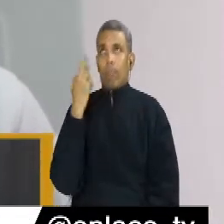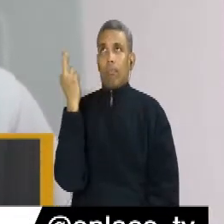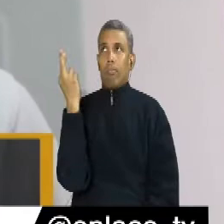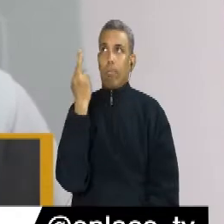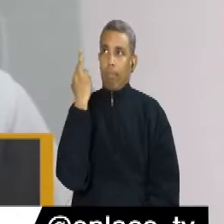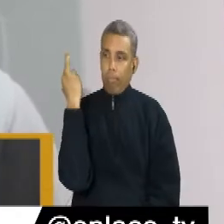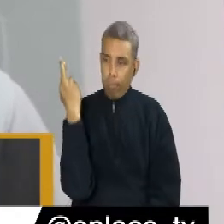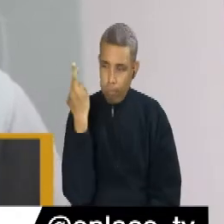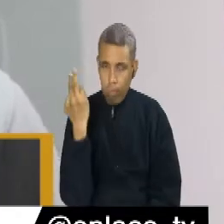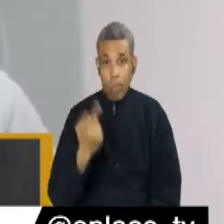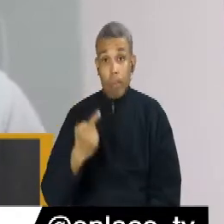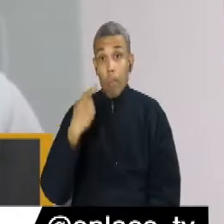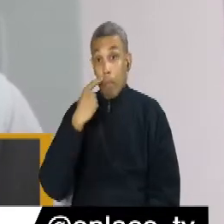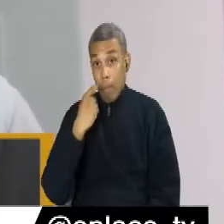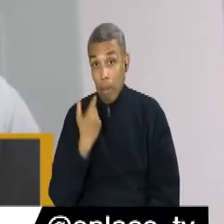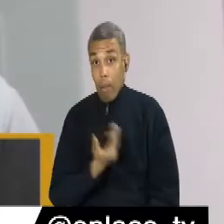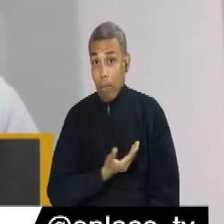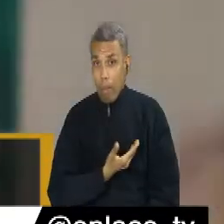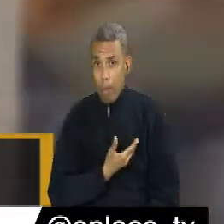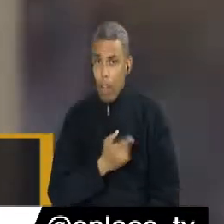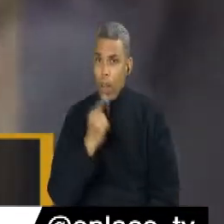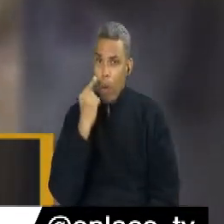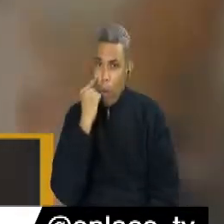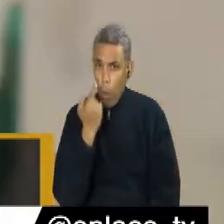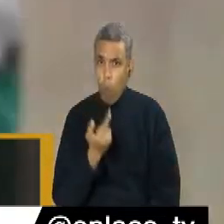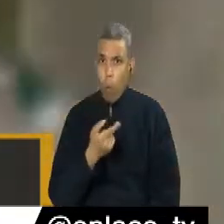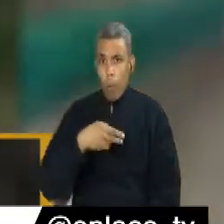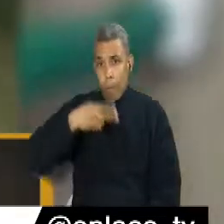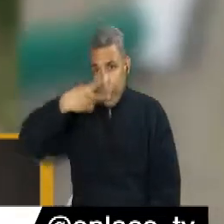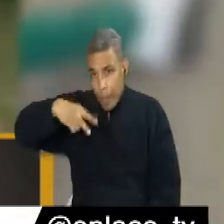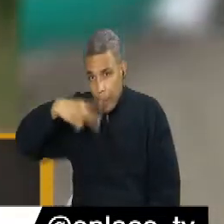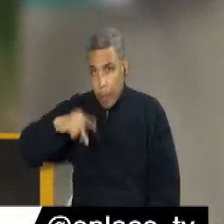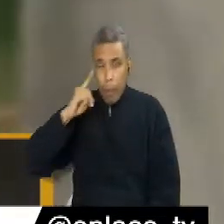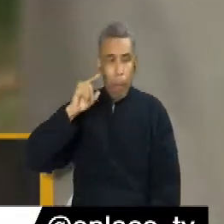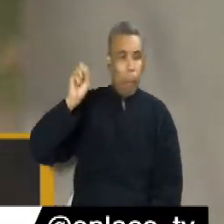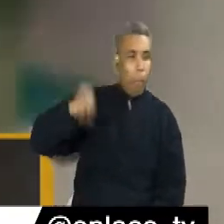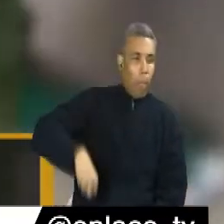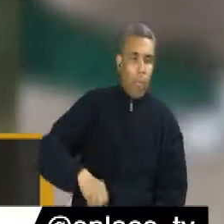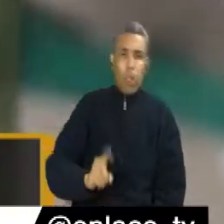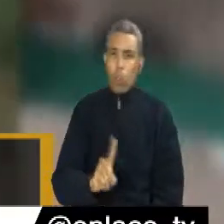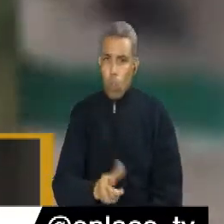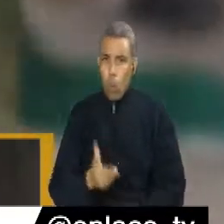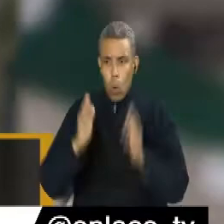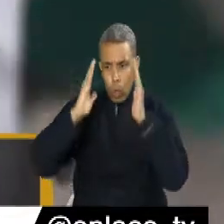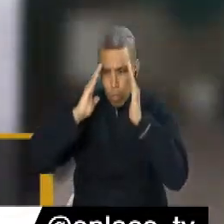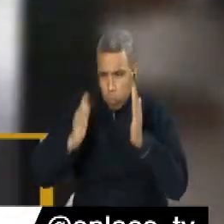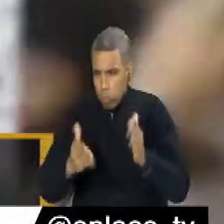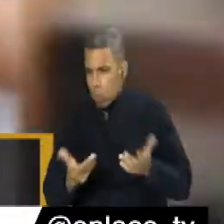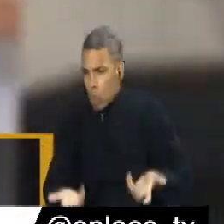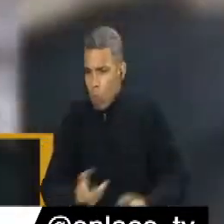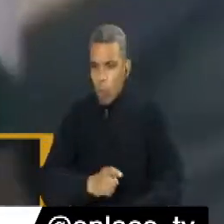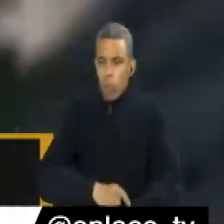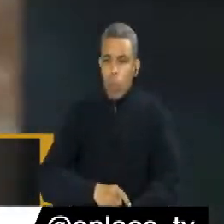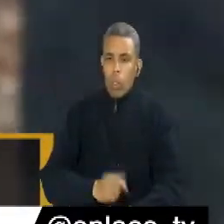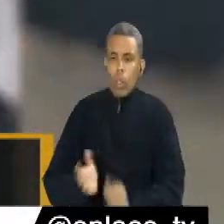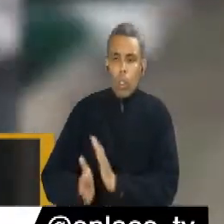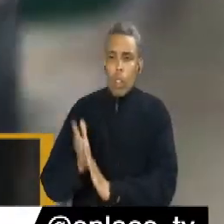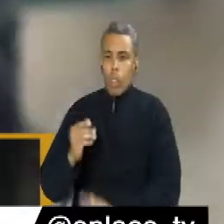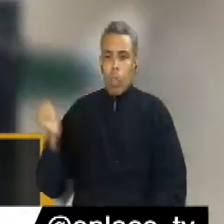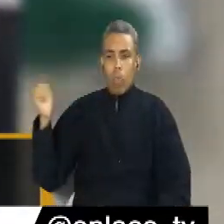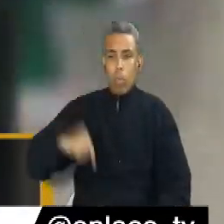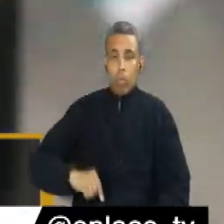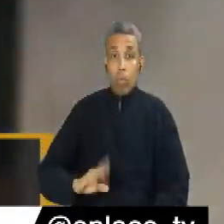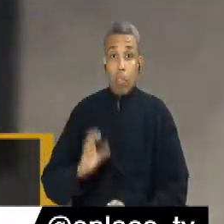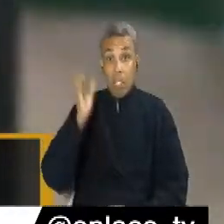los padres de familia, sepan a qué horas llegan sus hijos, a qué horas salen. Me imagino que estas dos niñas van a llegar golpeadas a la